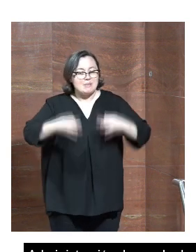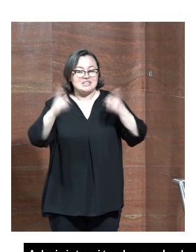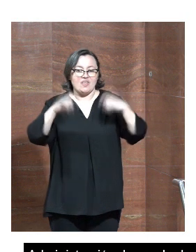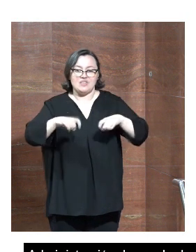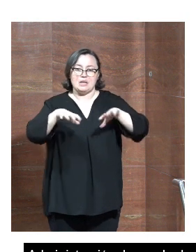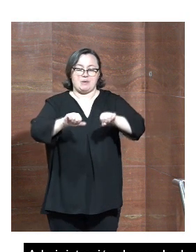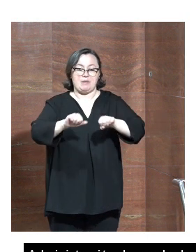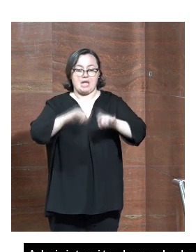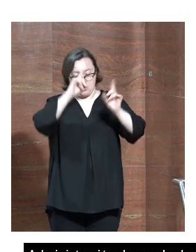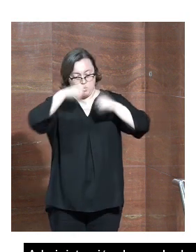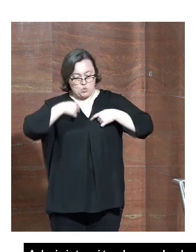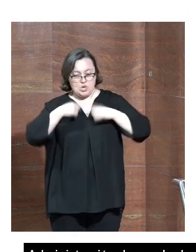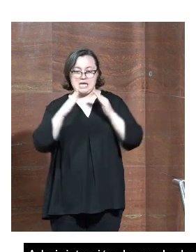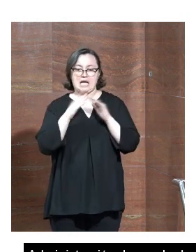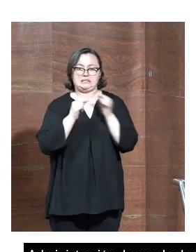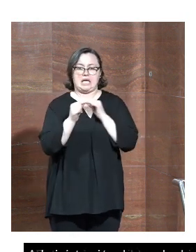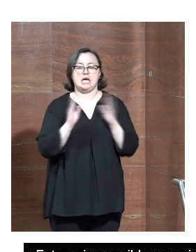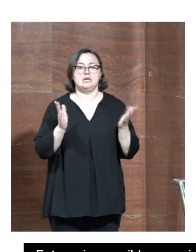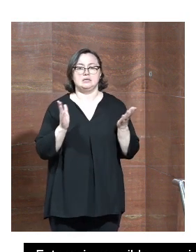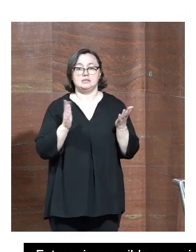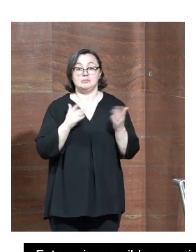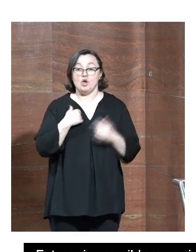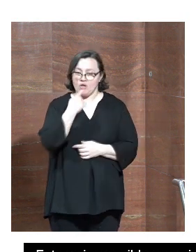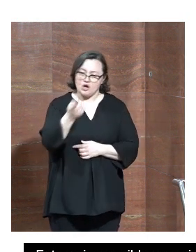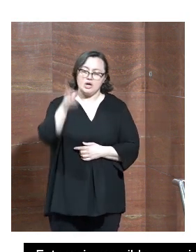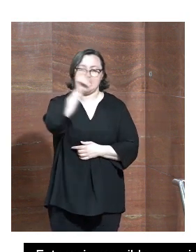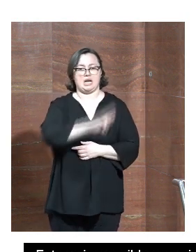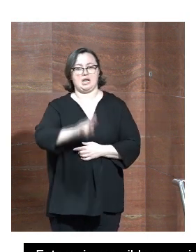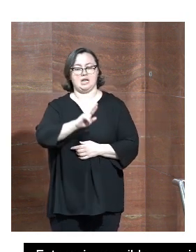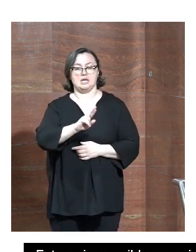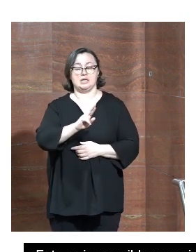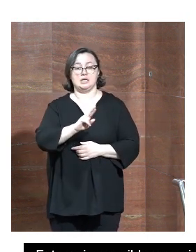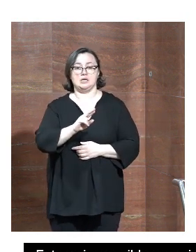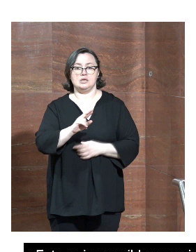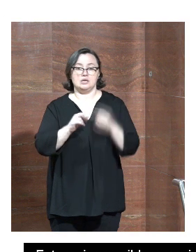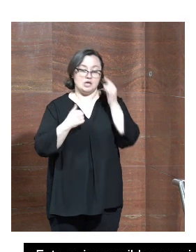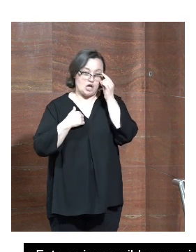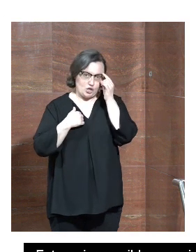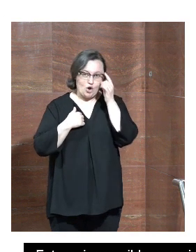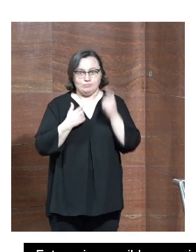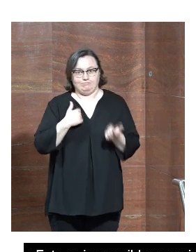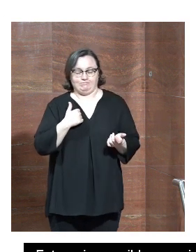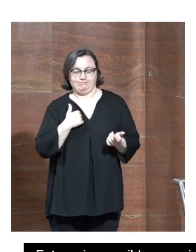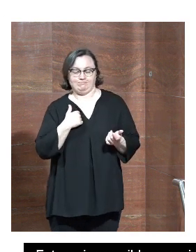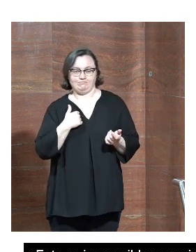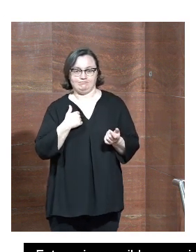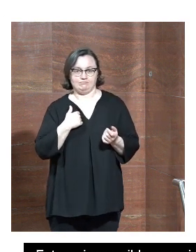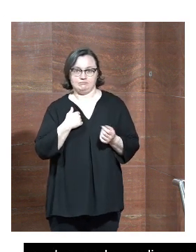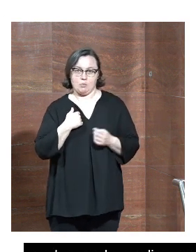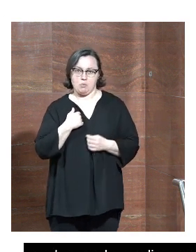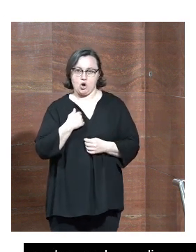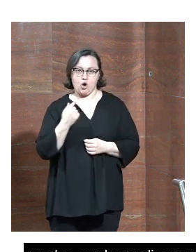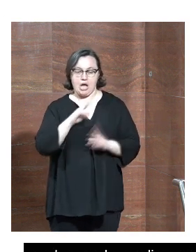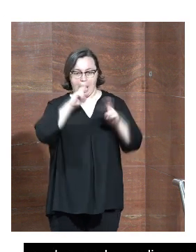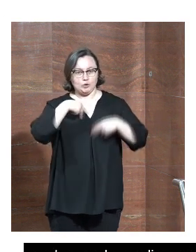cita previa y poderlo resolver desde casa. Yo lo que he querido insistir, y en eso sí que no me puedo traicionar